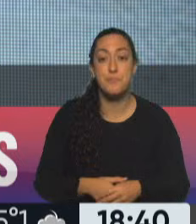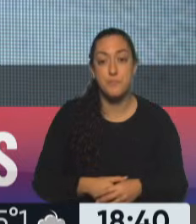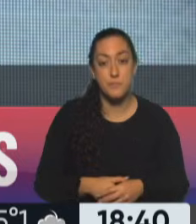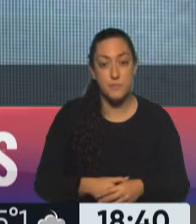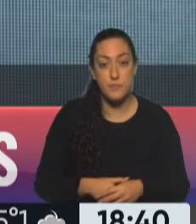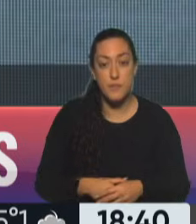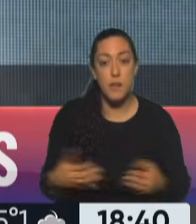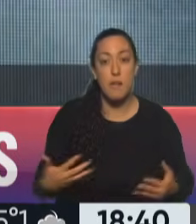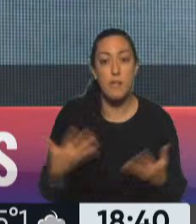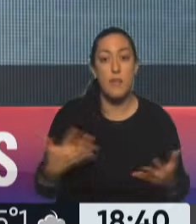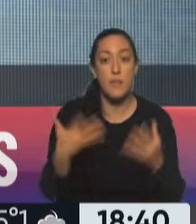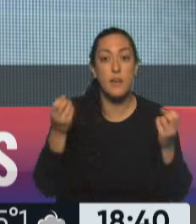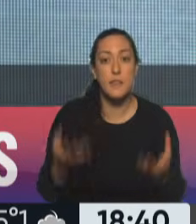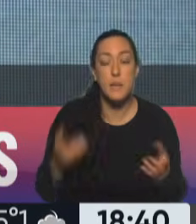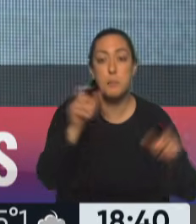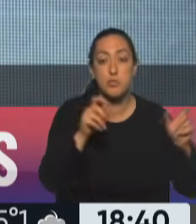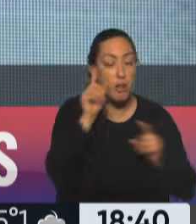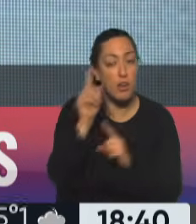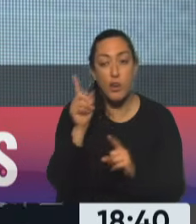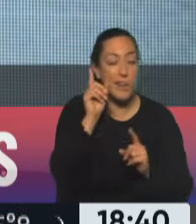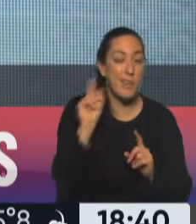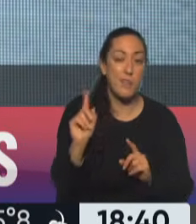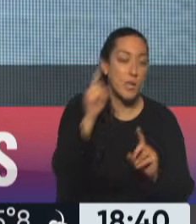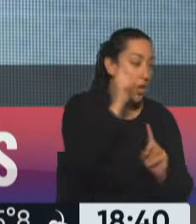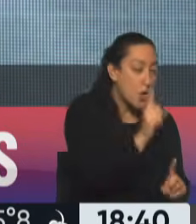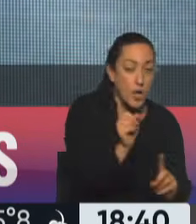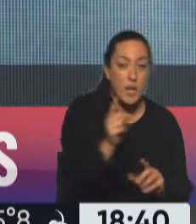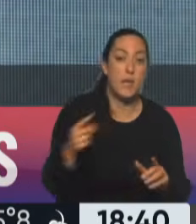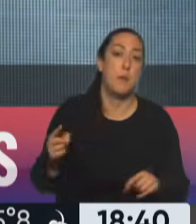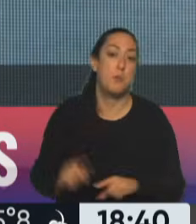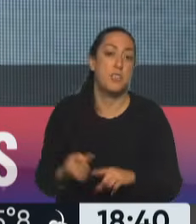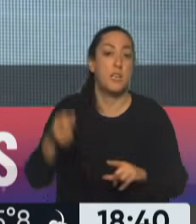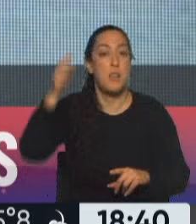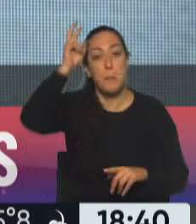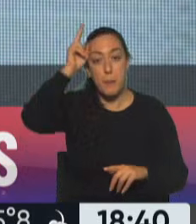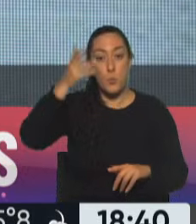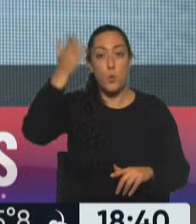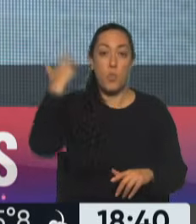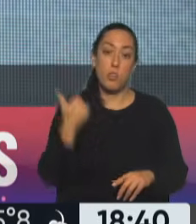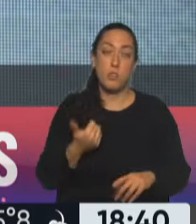los próximos días y el descreimiento que hay de alguna manera de la dirigencia política en Perú, que se vio reflejada a